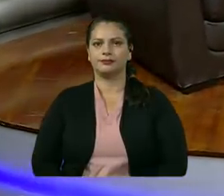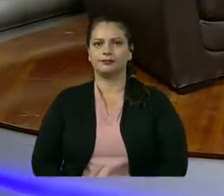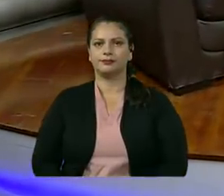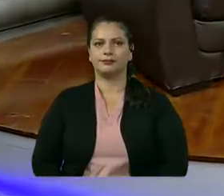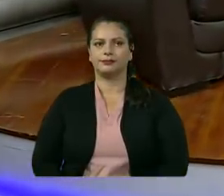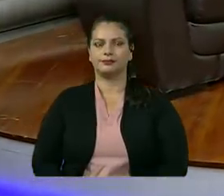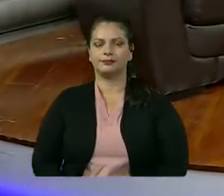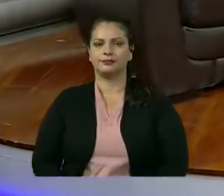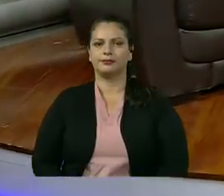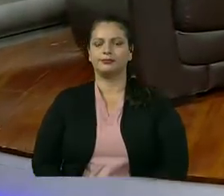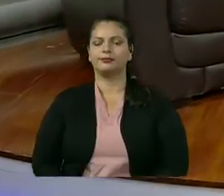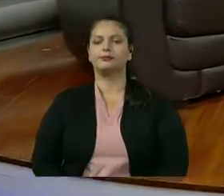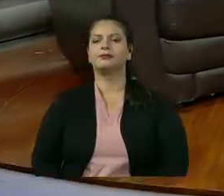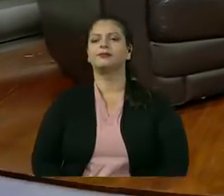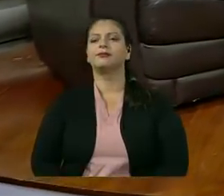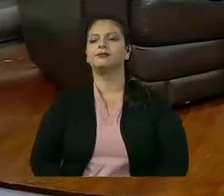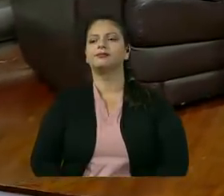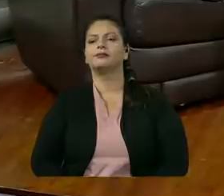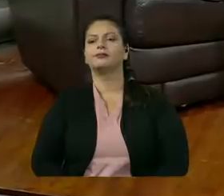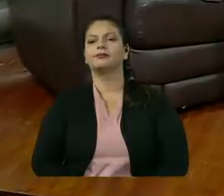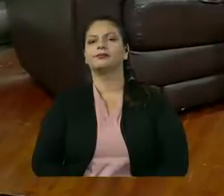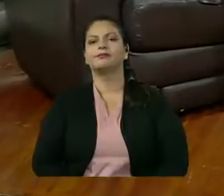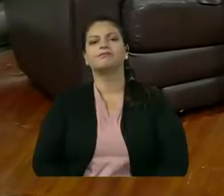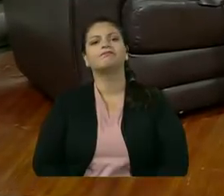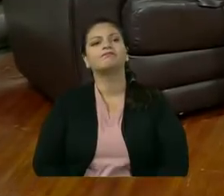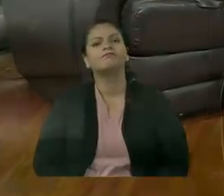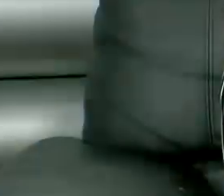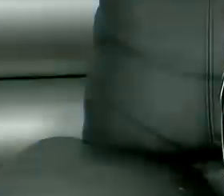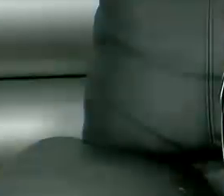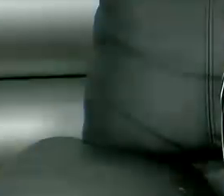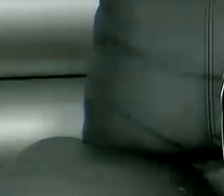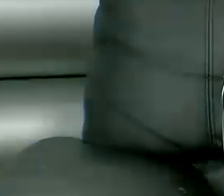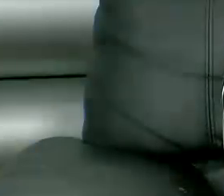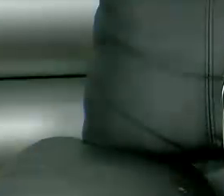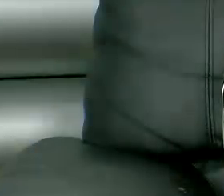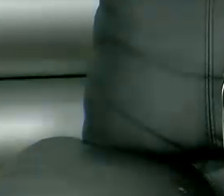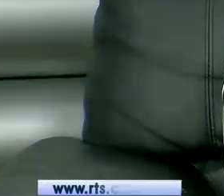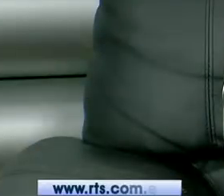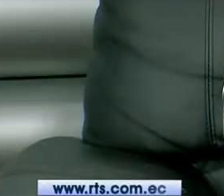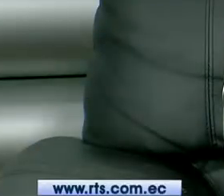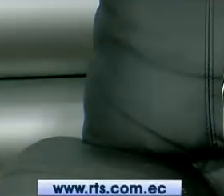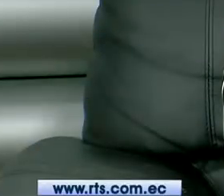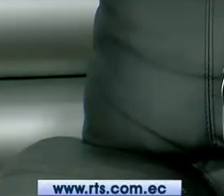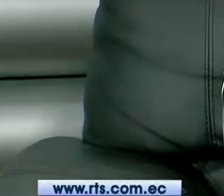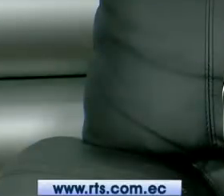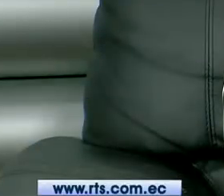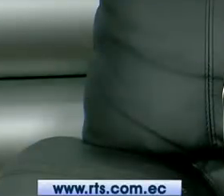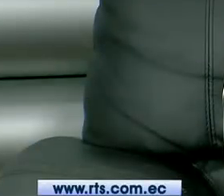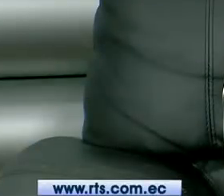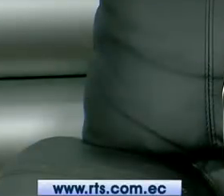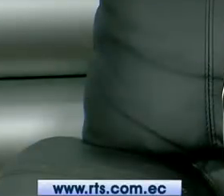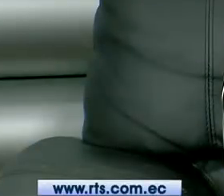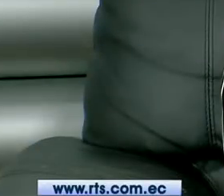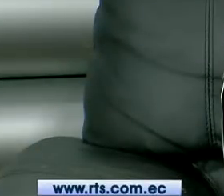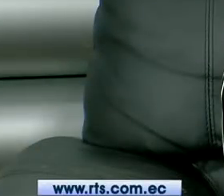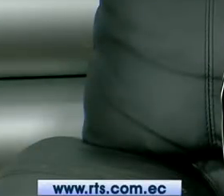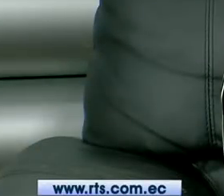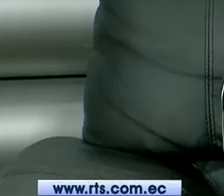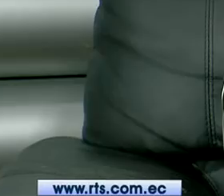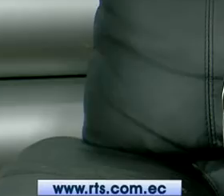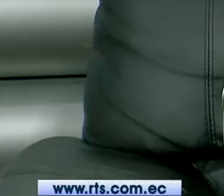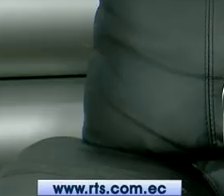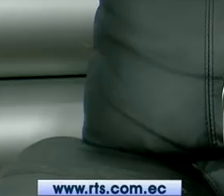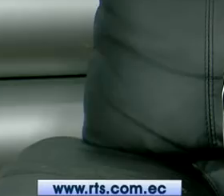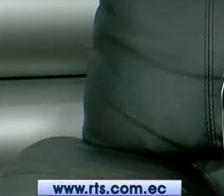Y con la finalidad de ayudar a personas con discapacidad, la primera dama Rocío de Moreno llegó hasta el cantón Durán, en la provincia